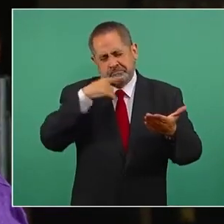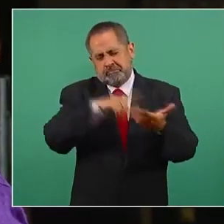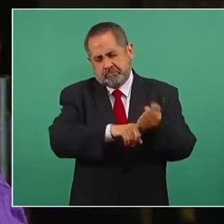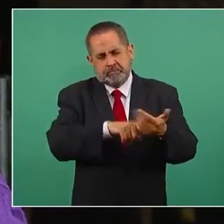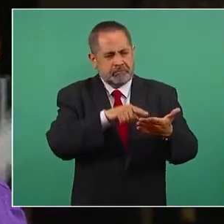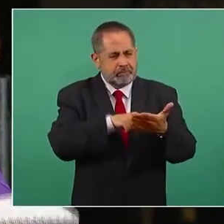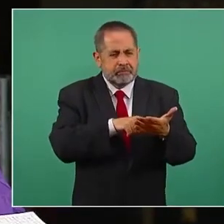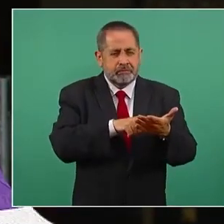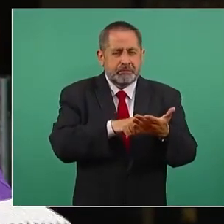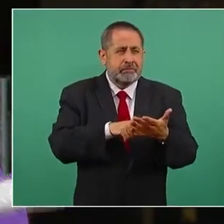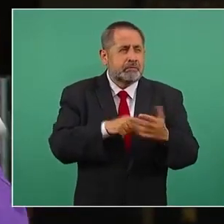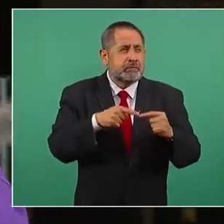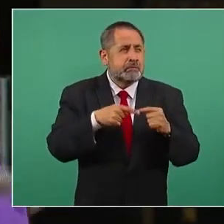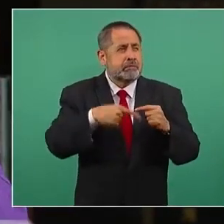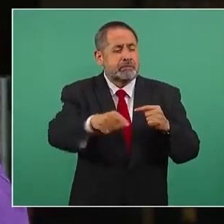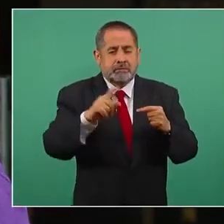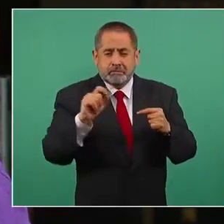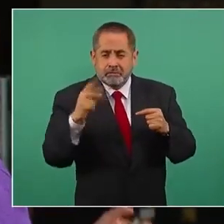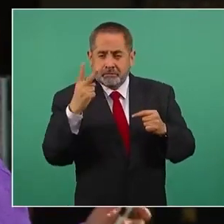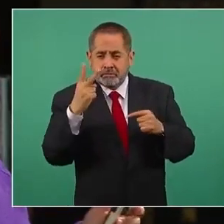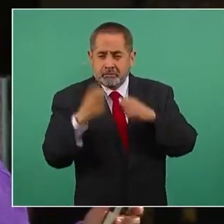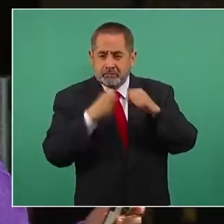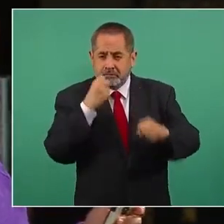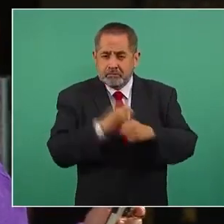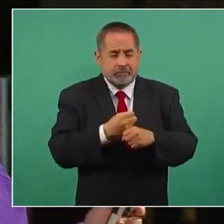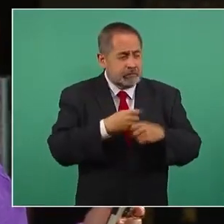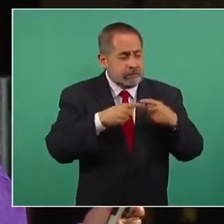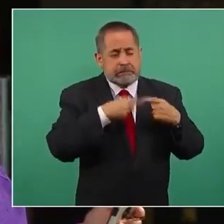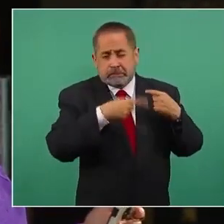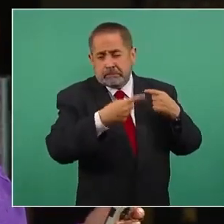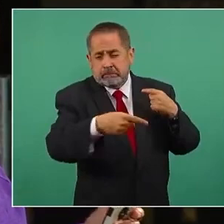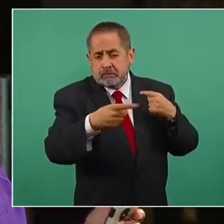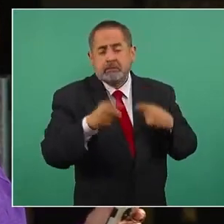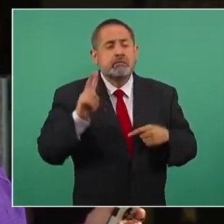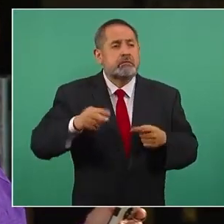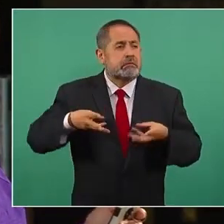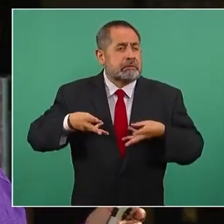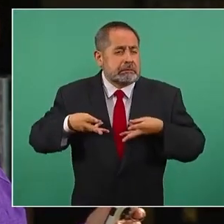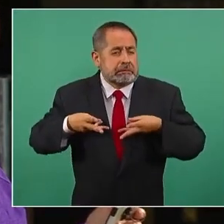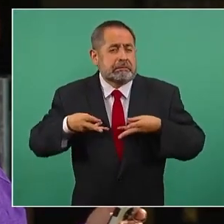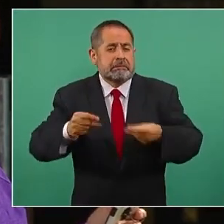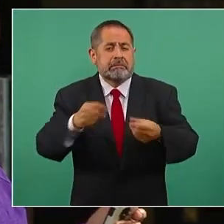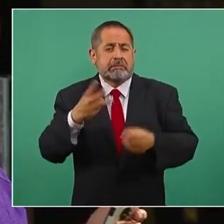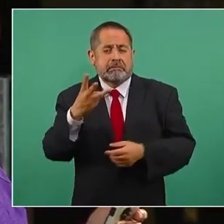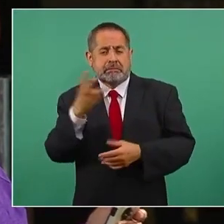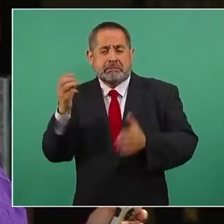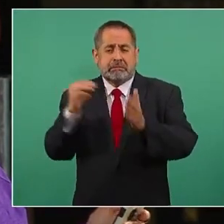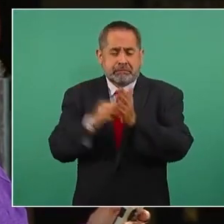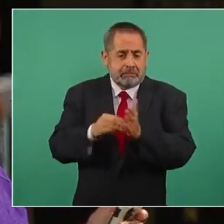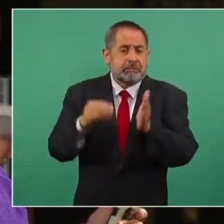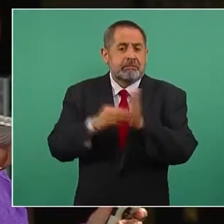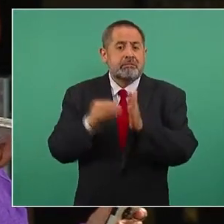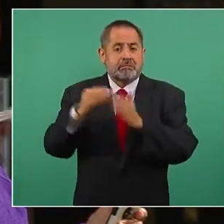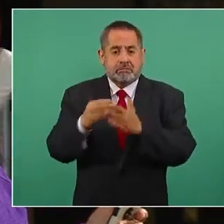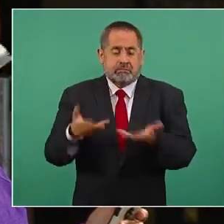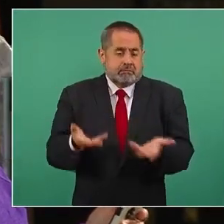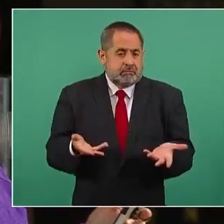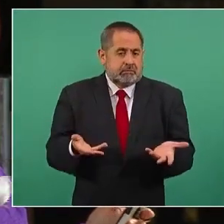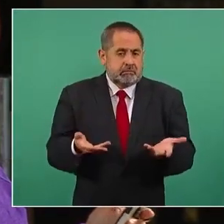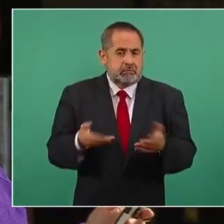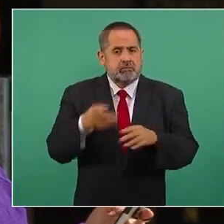están por 22 años, que son transeccionales, implican un gasto del erario de 300,000 millones, al